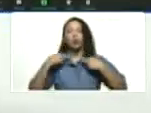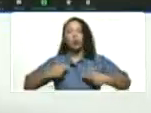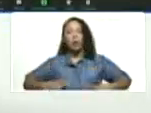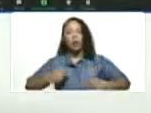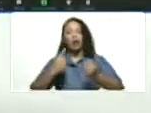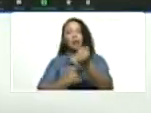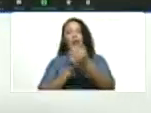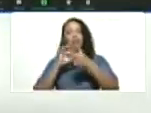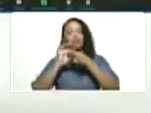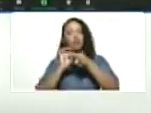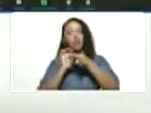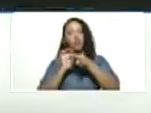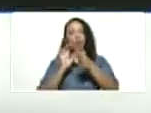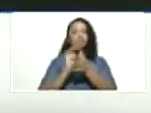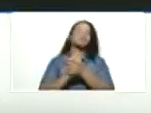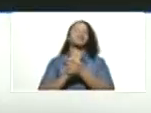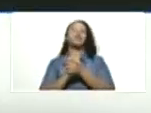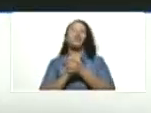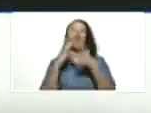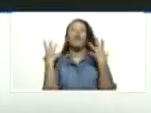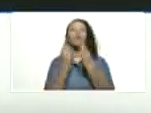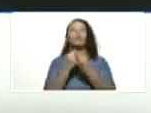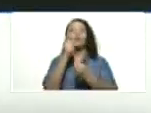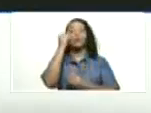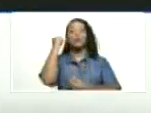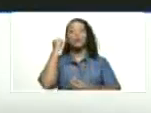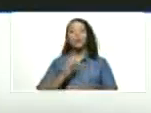hermano, hermana, compañero, compañera,